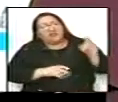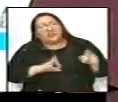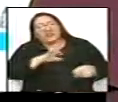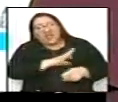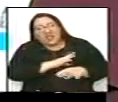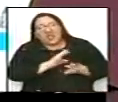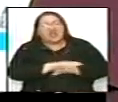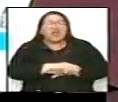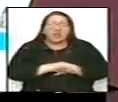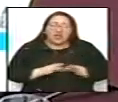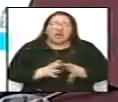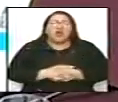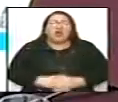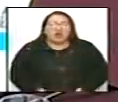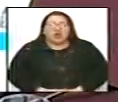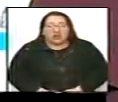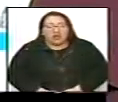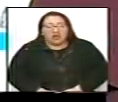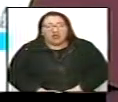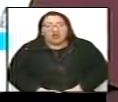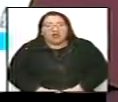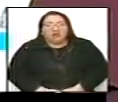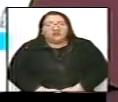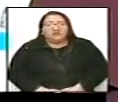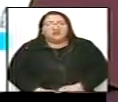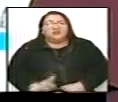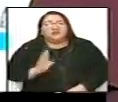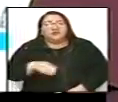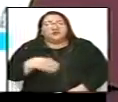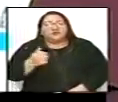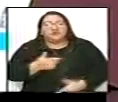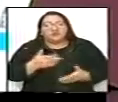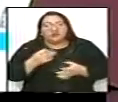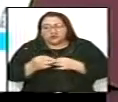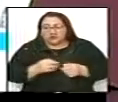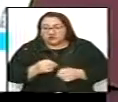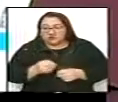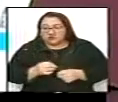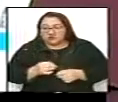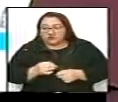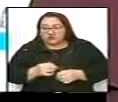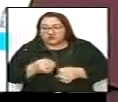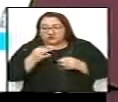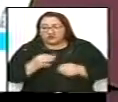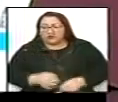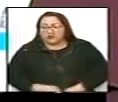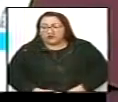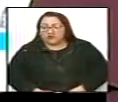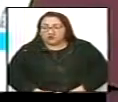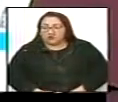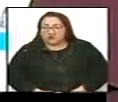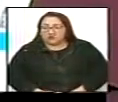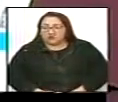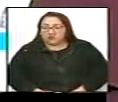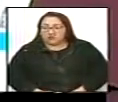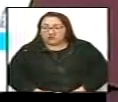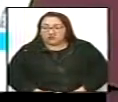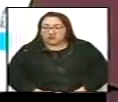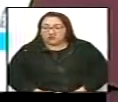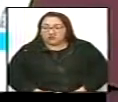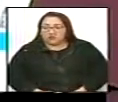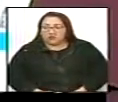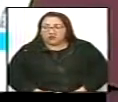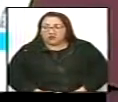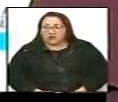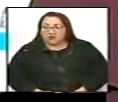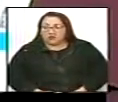Fiscalía, ¿no? También otras afirmaciones señalando que están convencidos de que el Ministerio Público profundizará